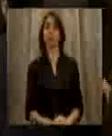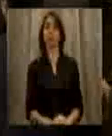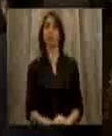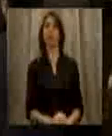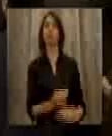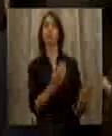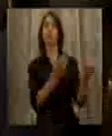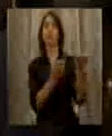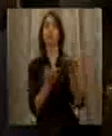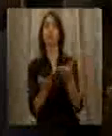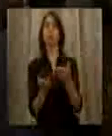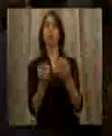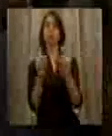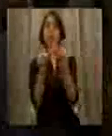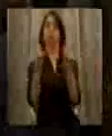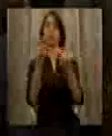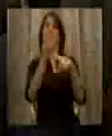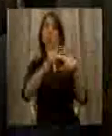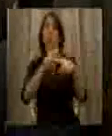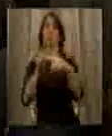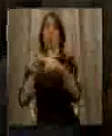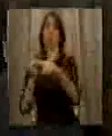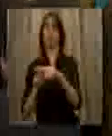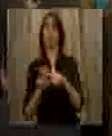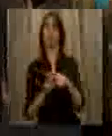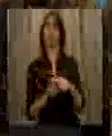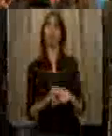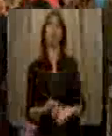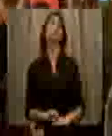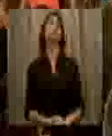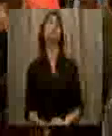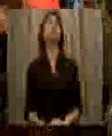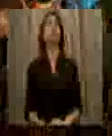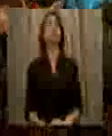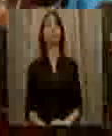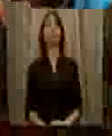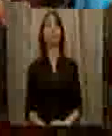Los invito a tomar asiento.